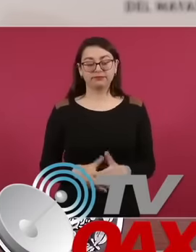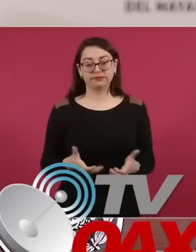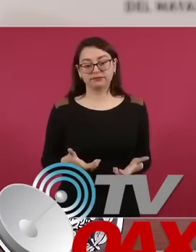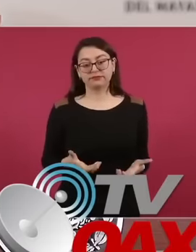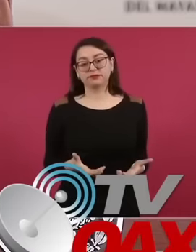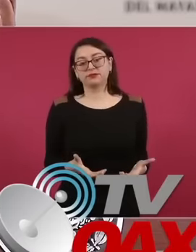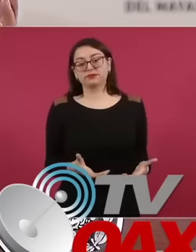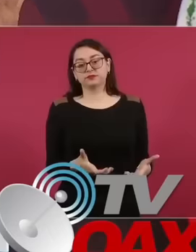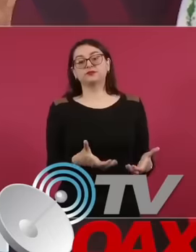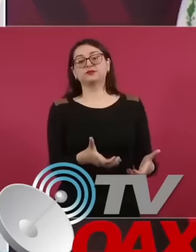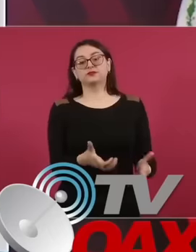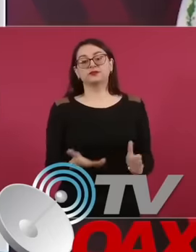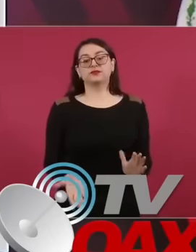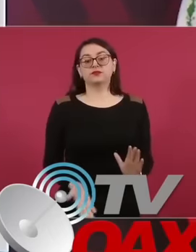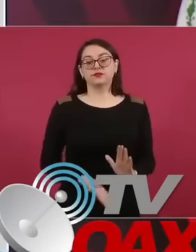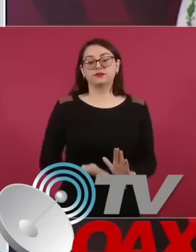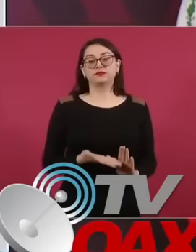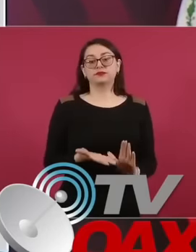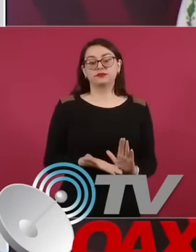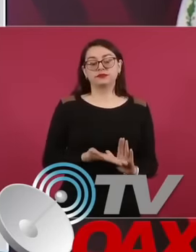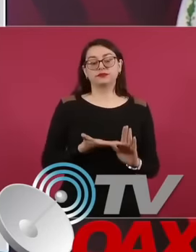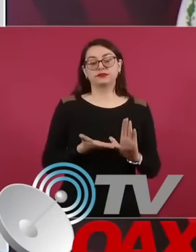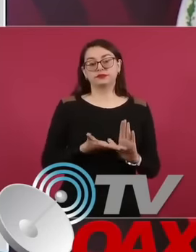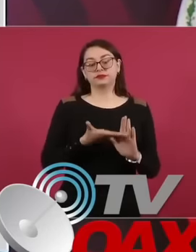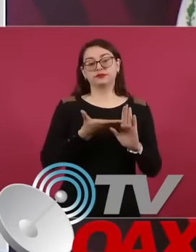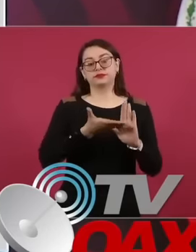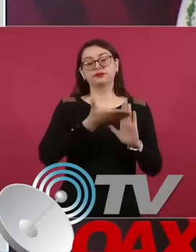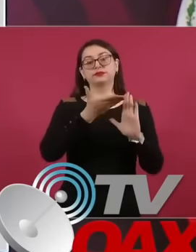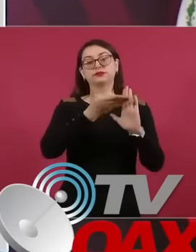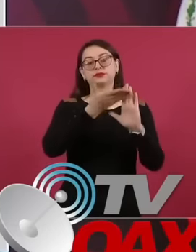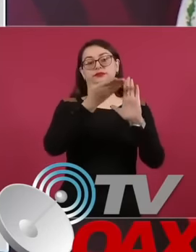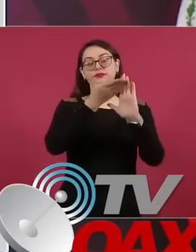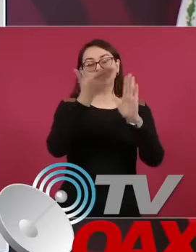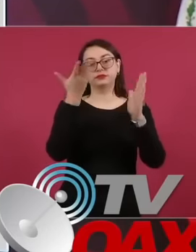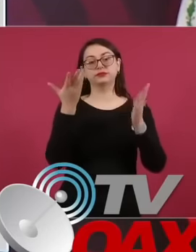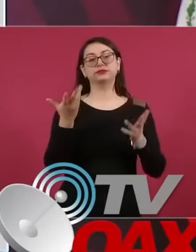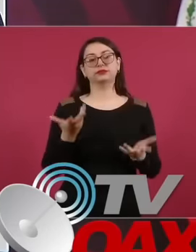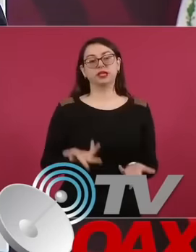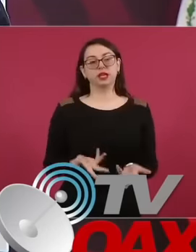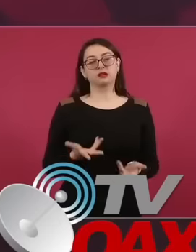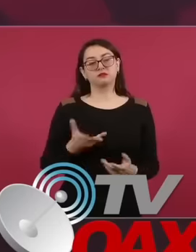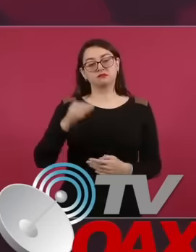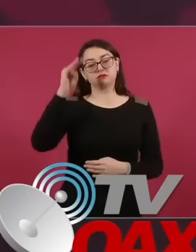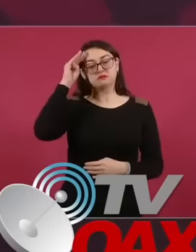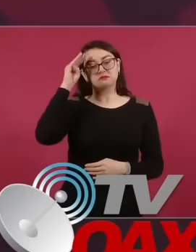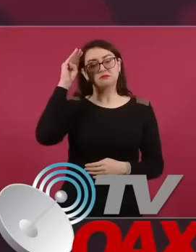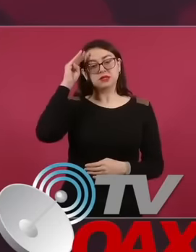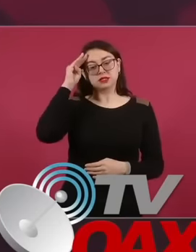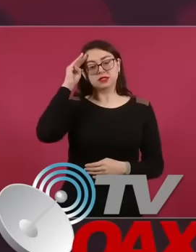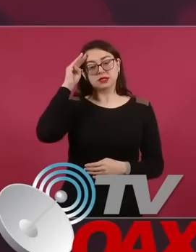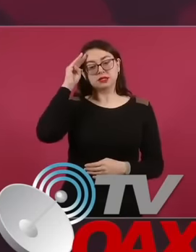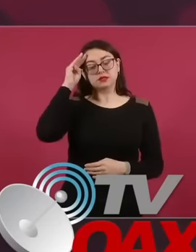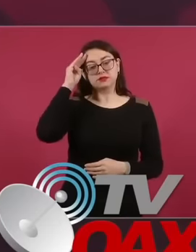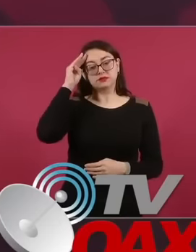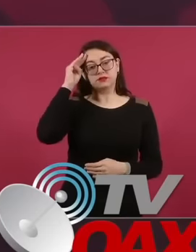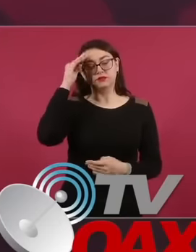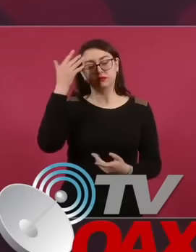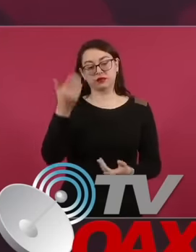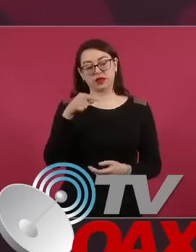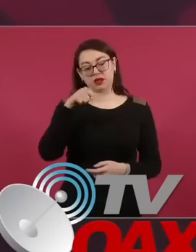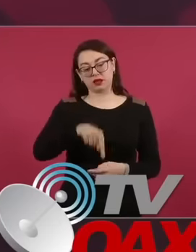construyendo a partir de un análisis sobre el camino que